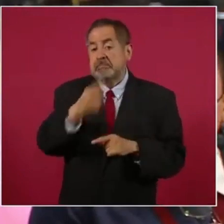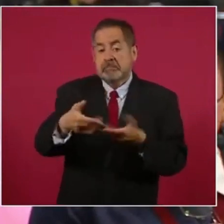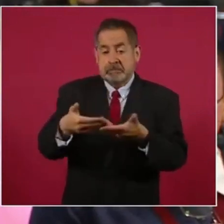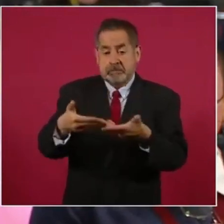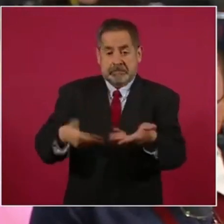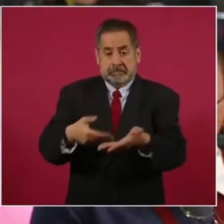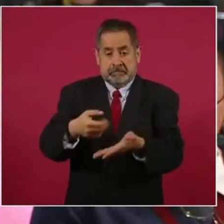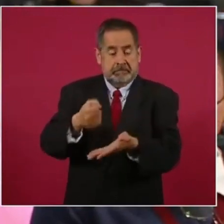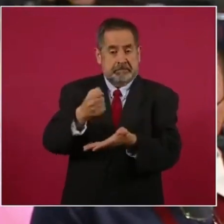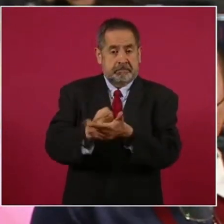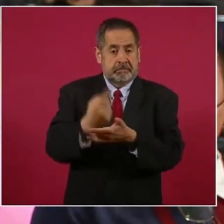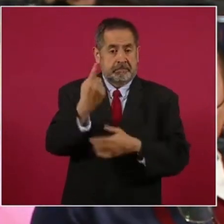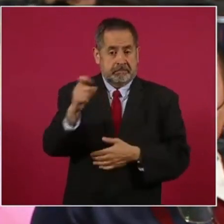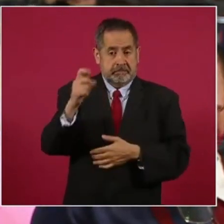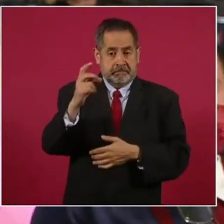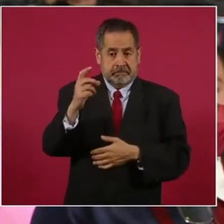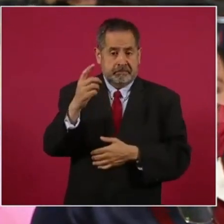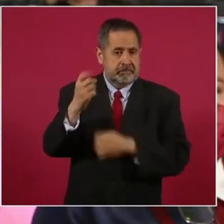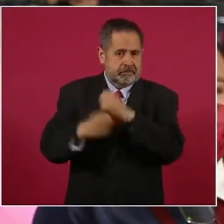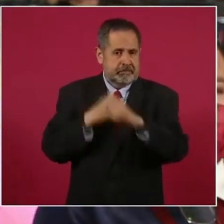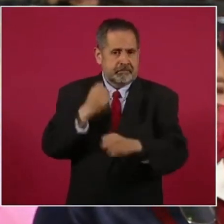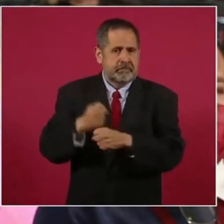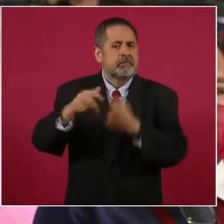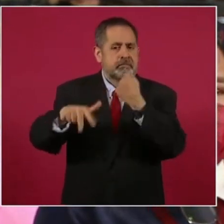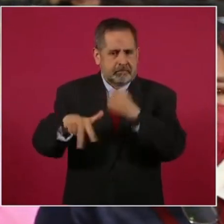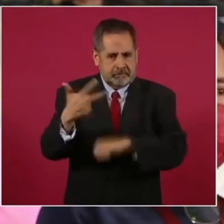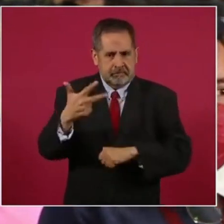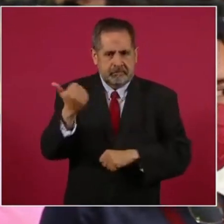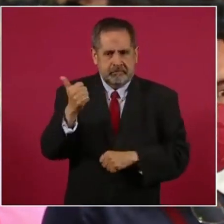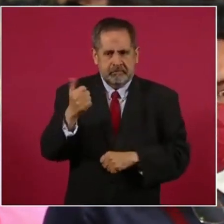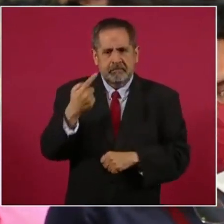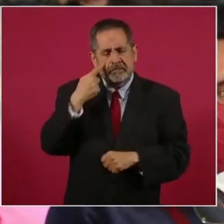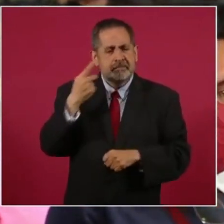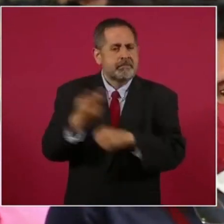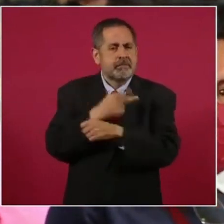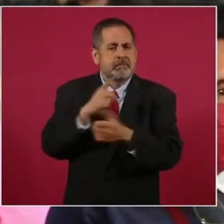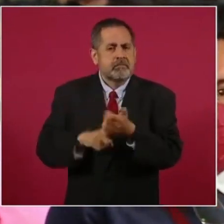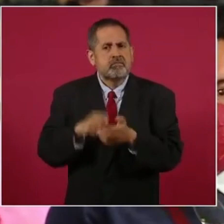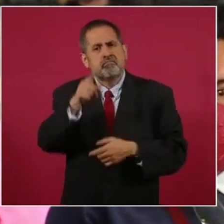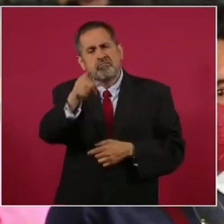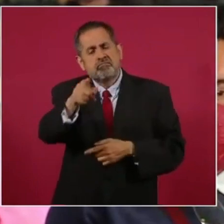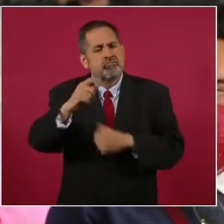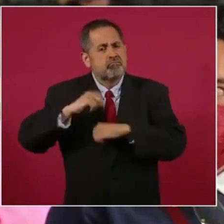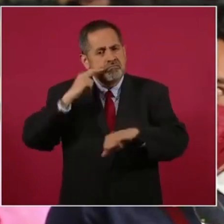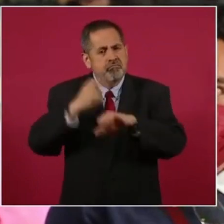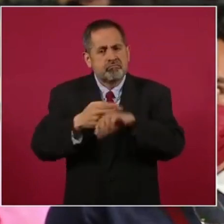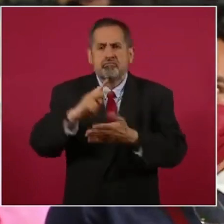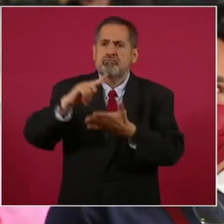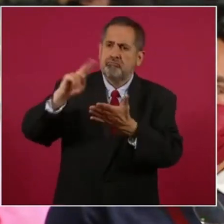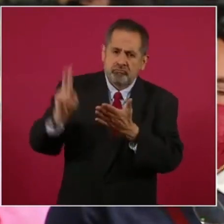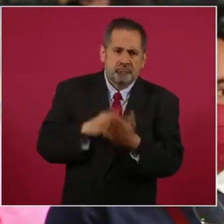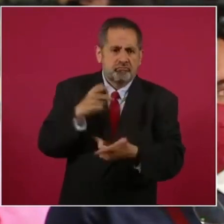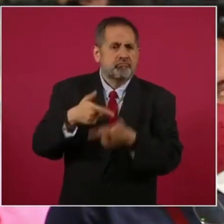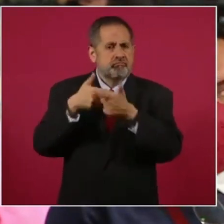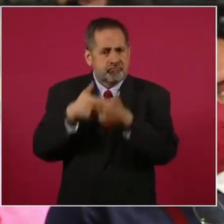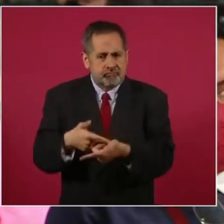estaría cumpliendo, me parece que en agosto, el 13 de agosto, creo que si no mal tengo la fecha, ¿usted le va a tocar ratificar, rectificar o volver a